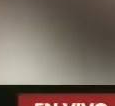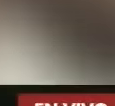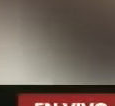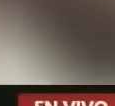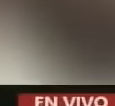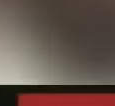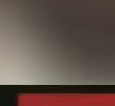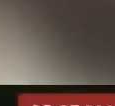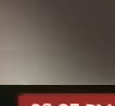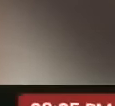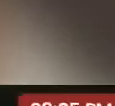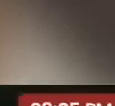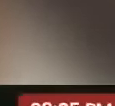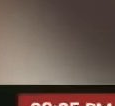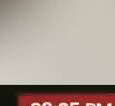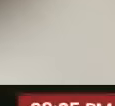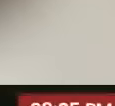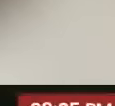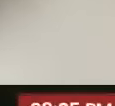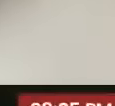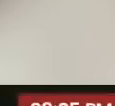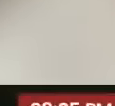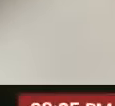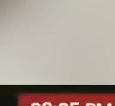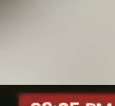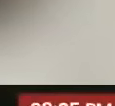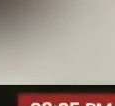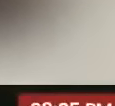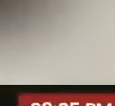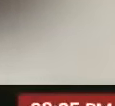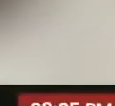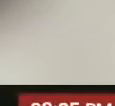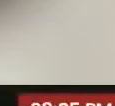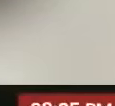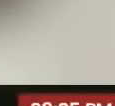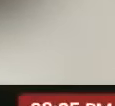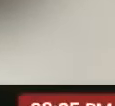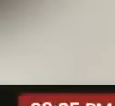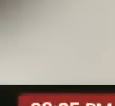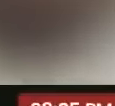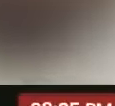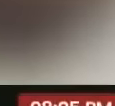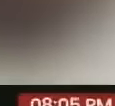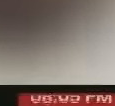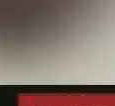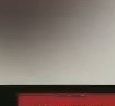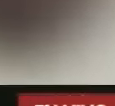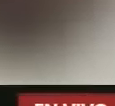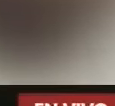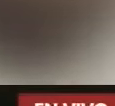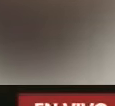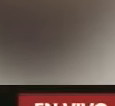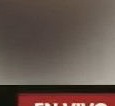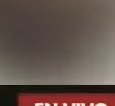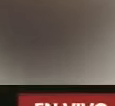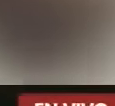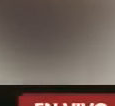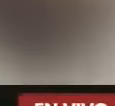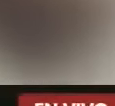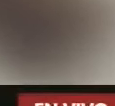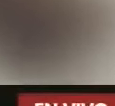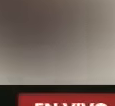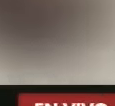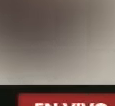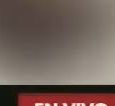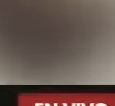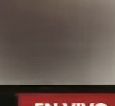cosa se descontroló. Las mujeres empezaron a gritar, empezaron a saltar. Él dice que se me acerquen las mujeres y